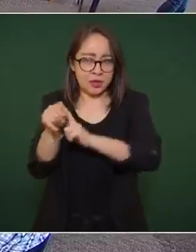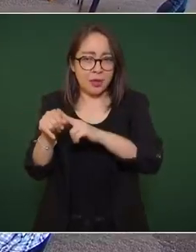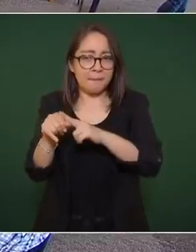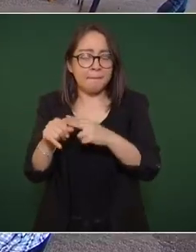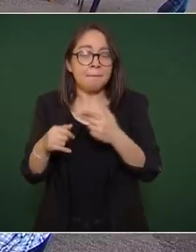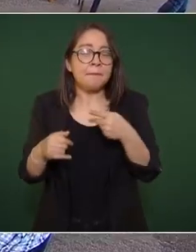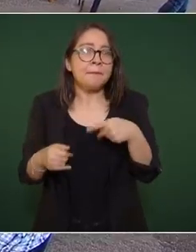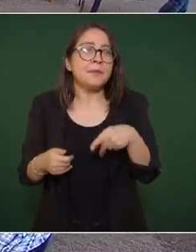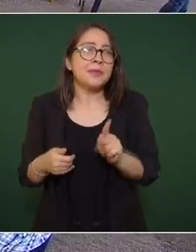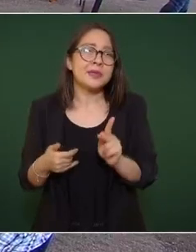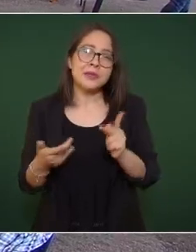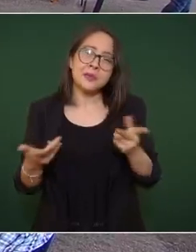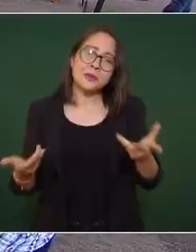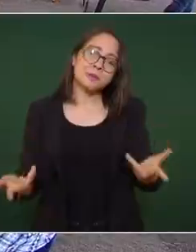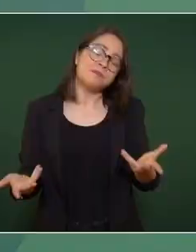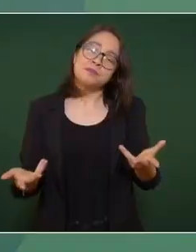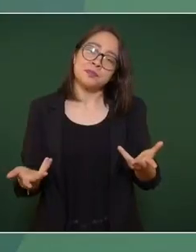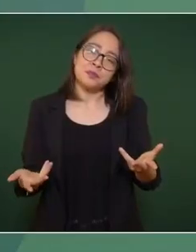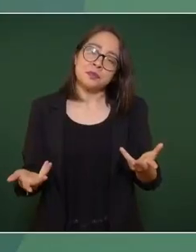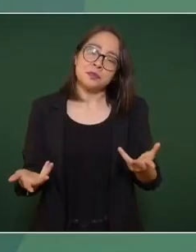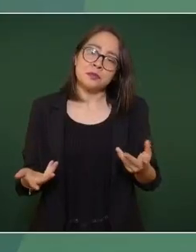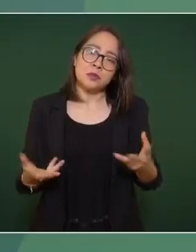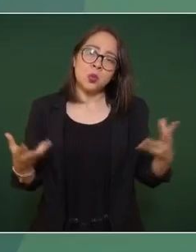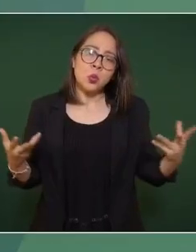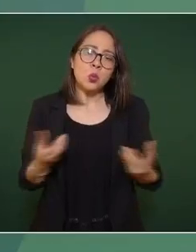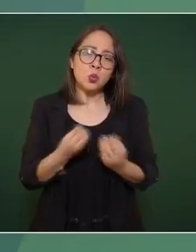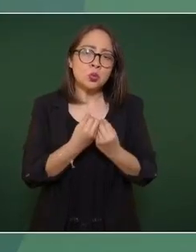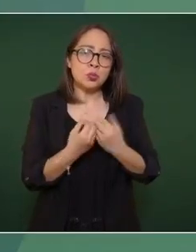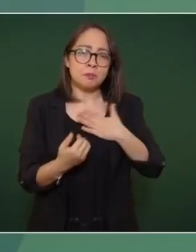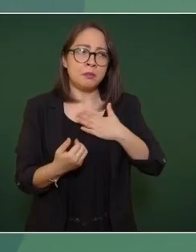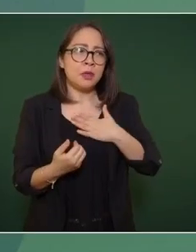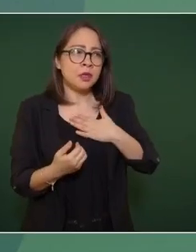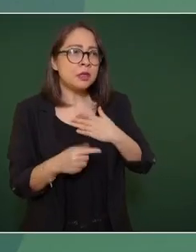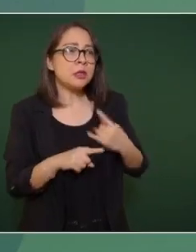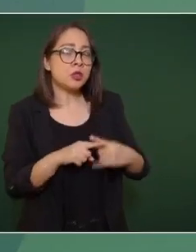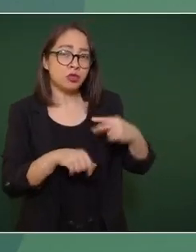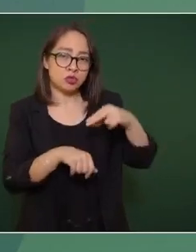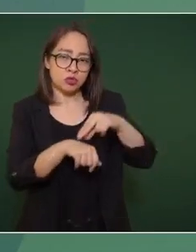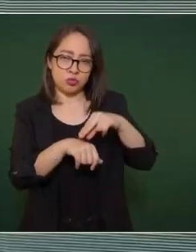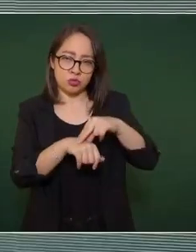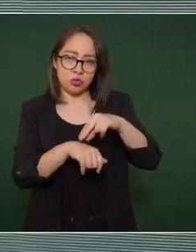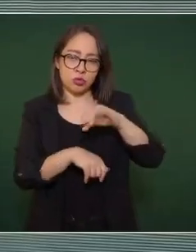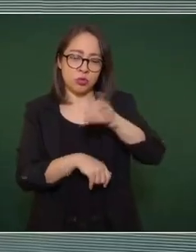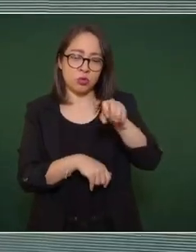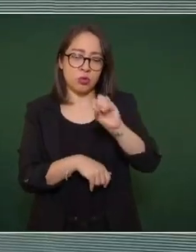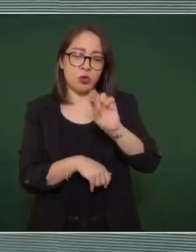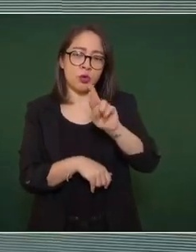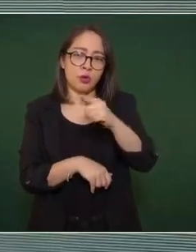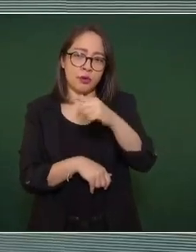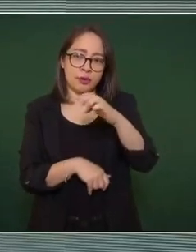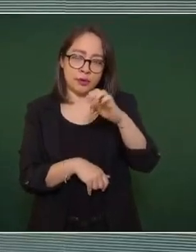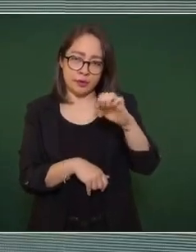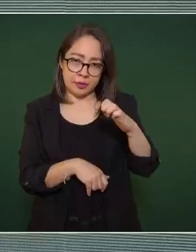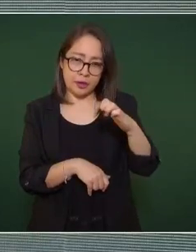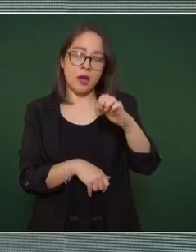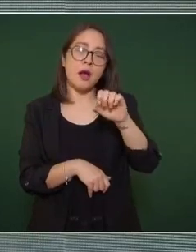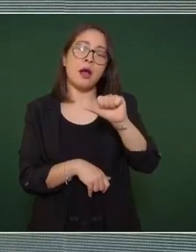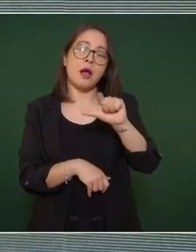pero estaba conmigo también el doctor Jorge Alcocer, y él